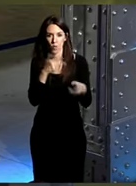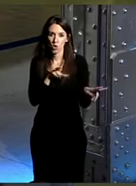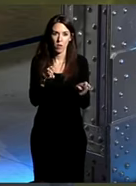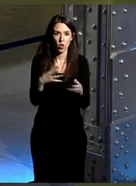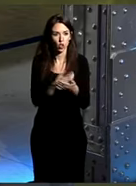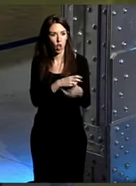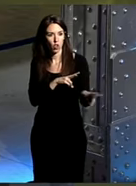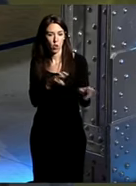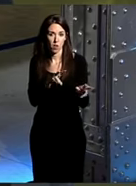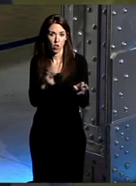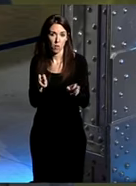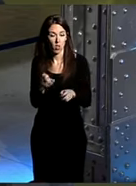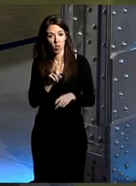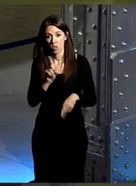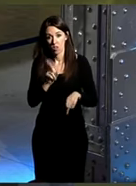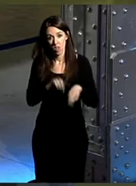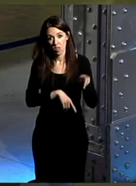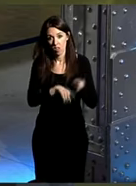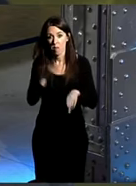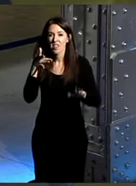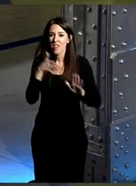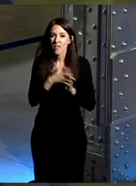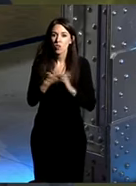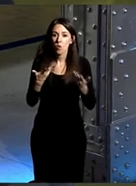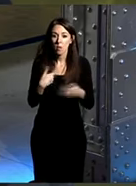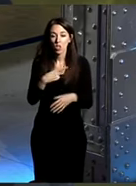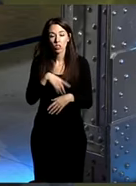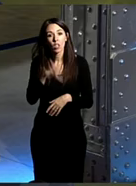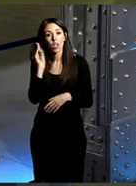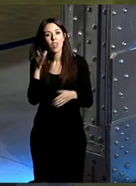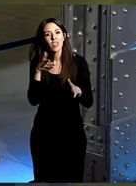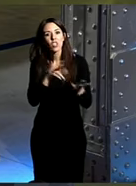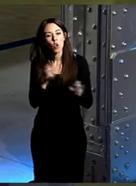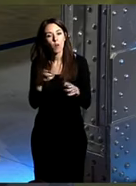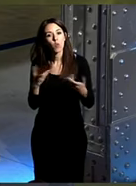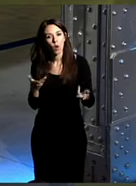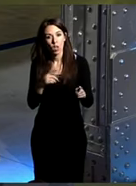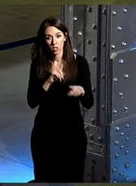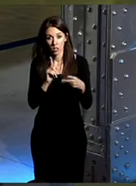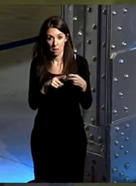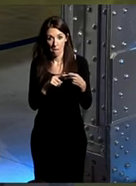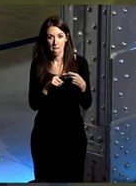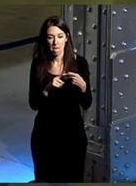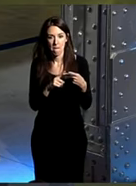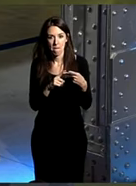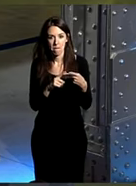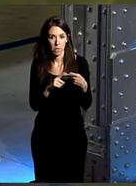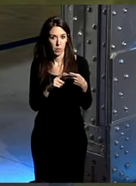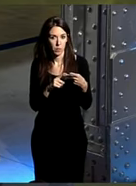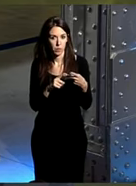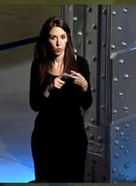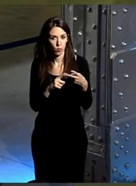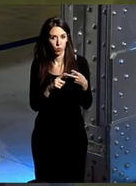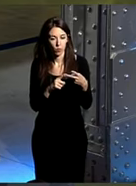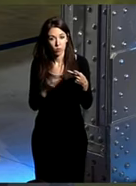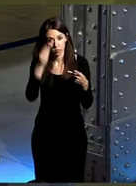no todo es innovación, o depende cómo definamos innovación, pero como entendemos habitualmente innovación, ¿no? Y el segundo, yo creo que